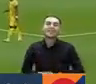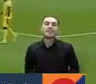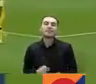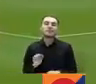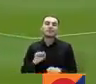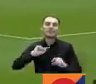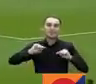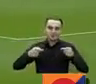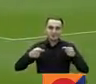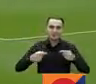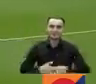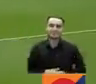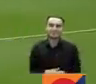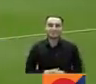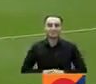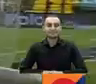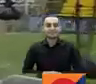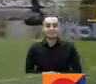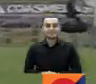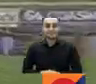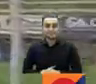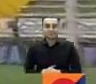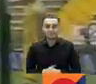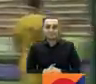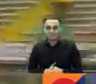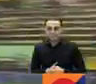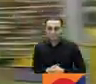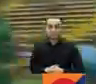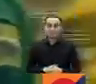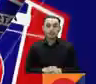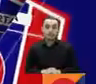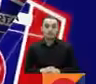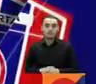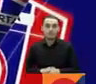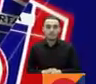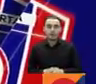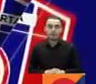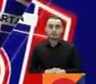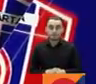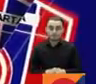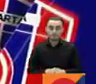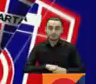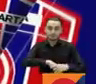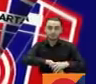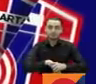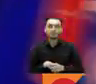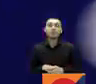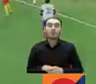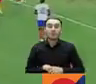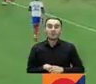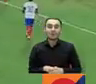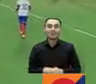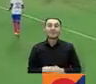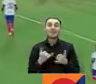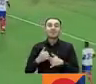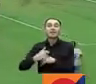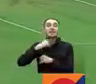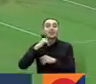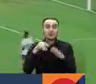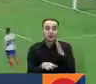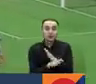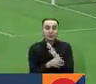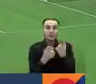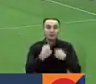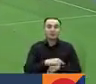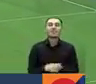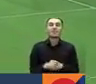el 1-1. Empató la Equidad frente al Bucaramanga, siguen ahí en la lucha. Y ahora sí el que les mencionaba, el Deportivo Pereira frente